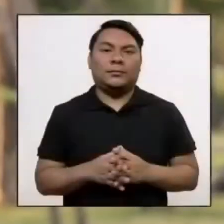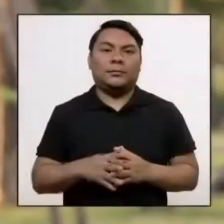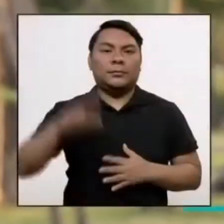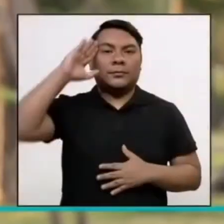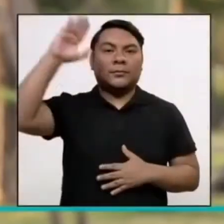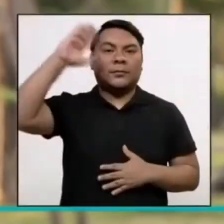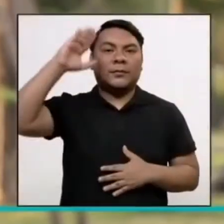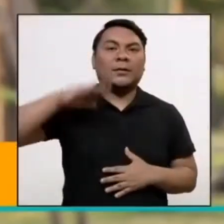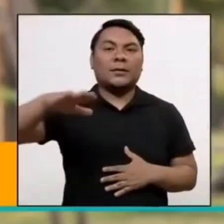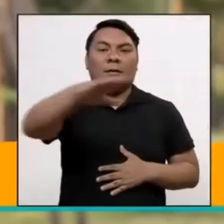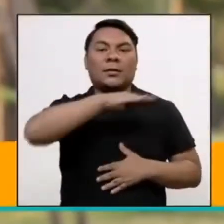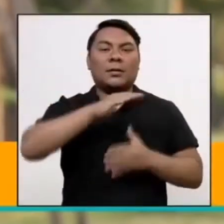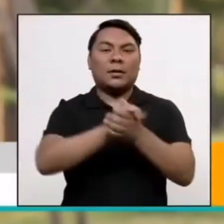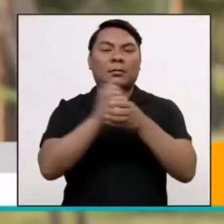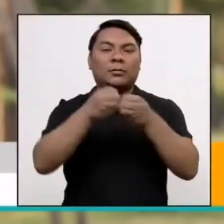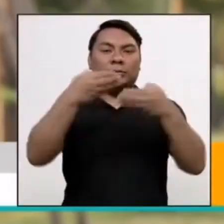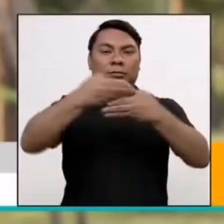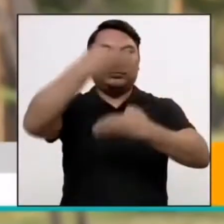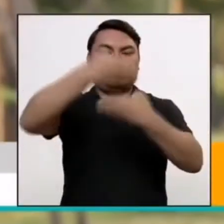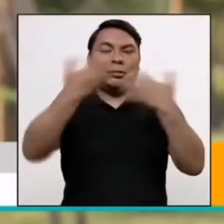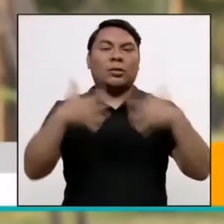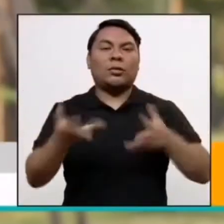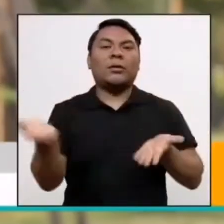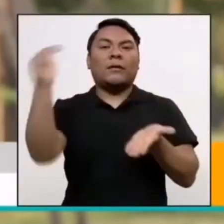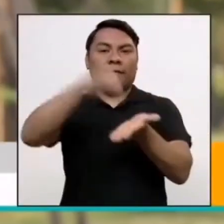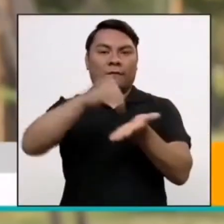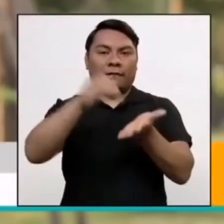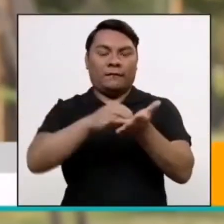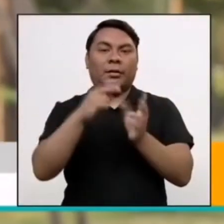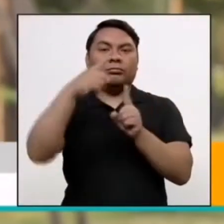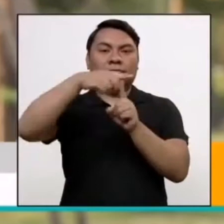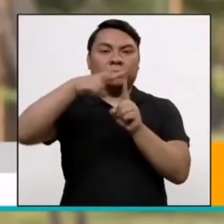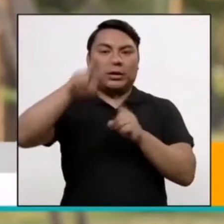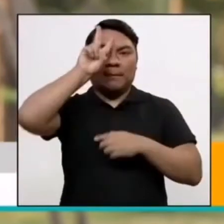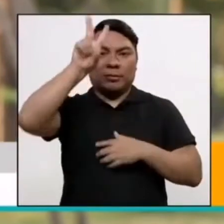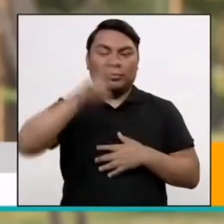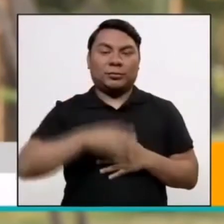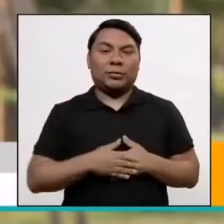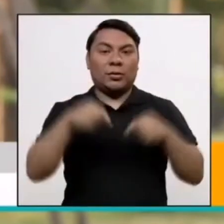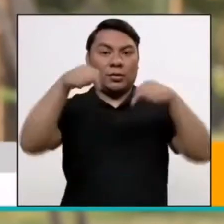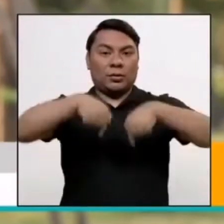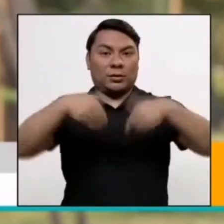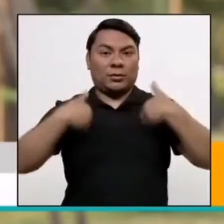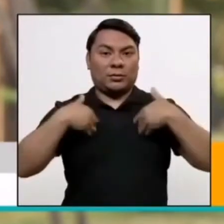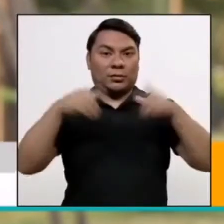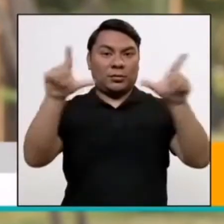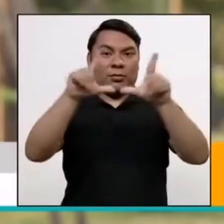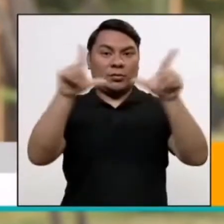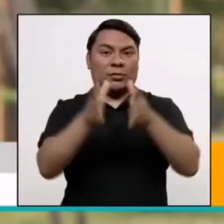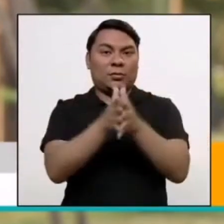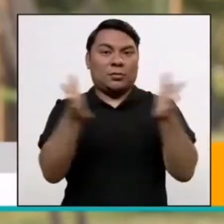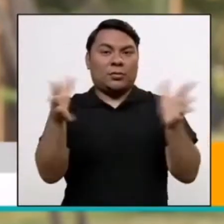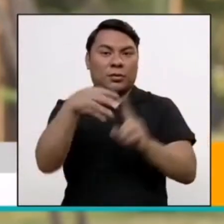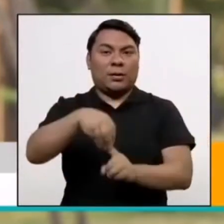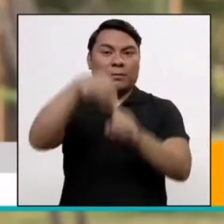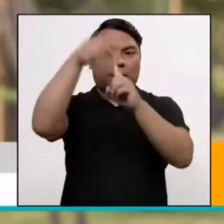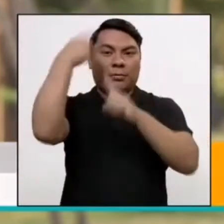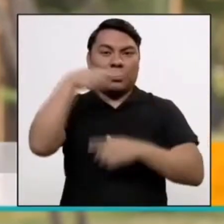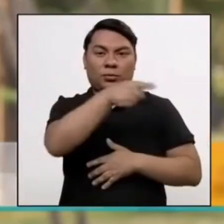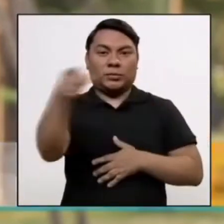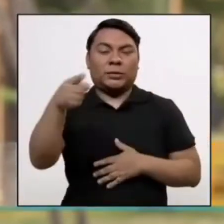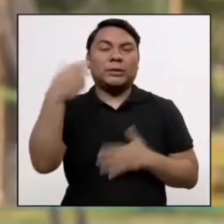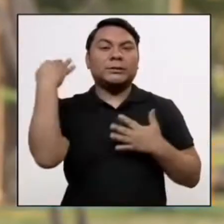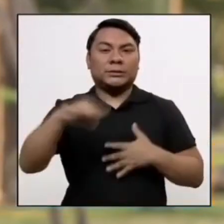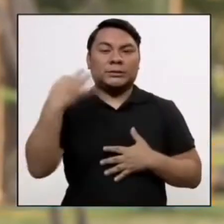Hola amigos de Sin Barreras, ¿cómo están? Nuevamente nos reencontramos aquí en TV Perú. Hoy tenemos un programa muy especial para ustedes, siempre